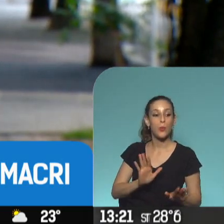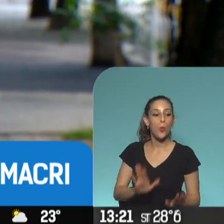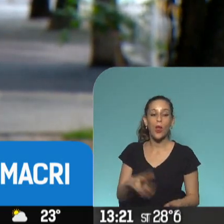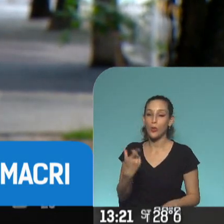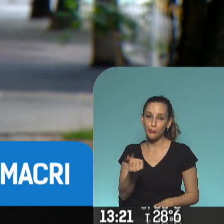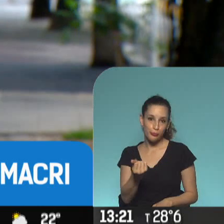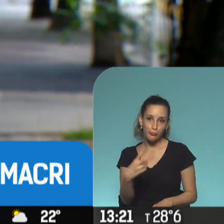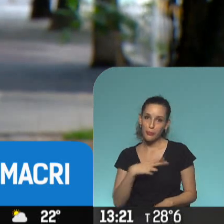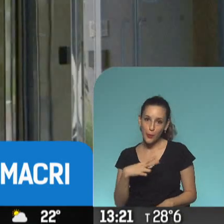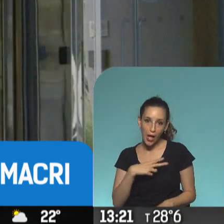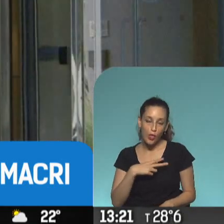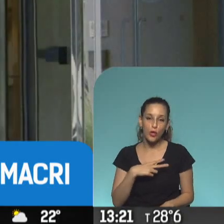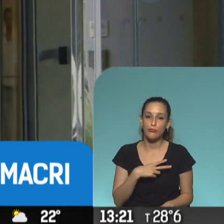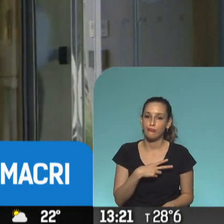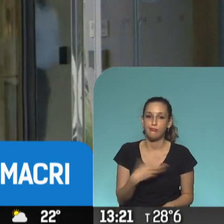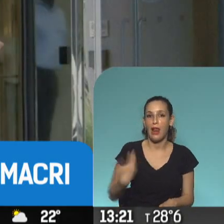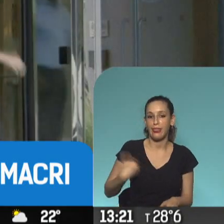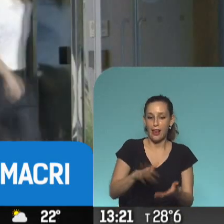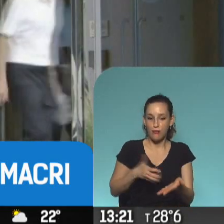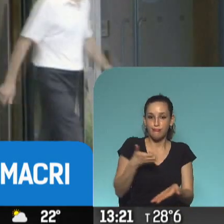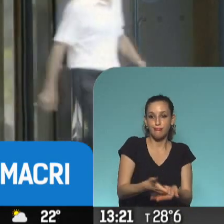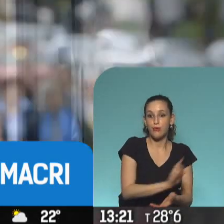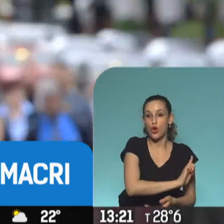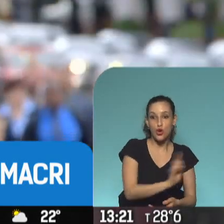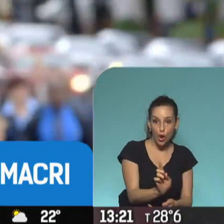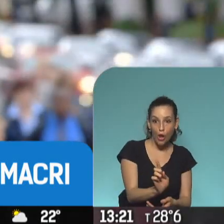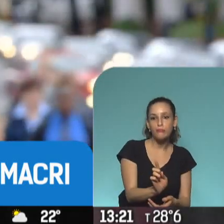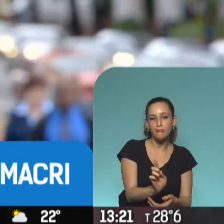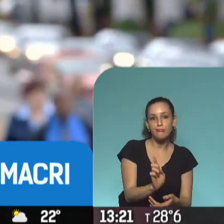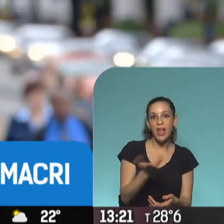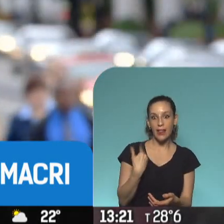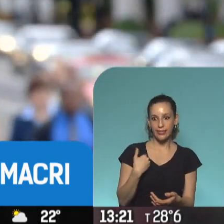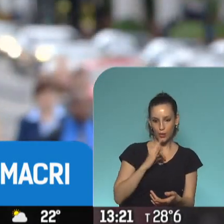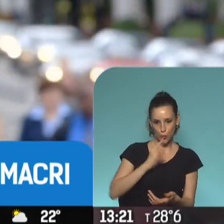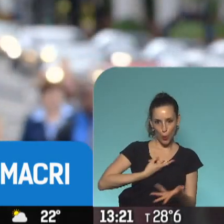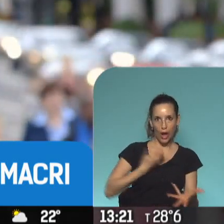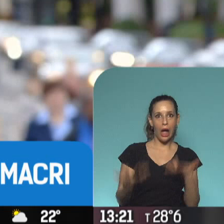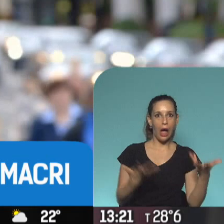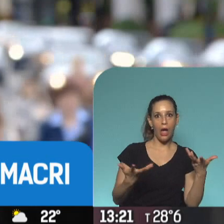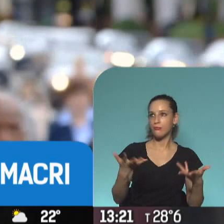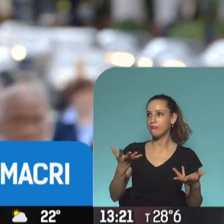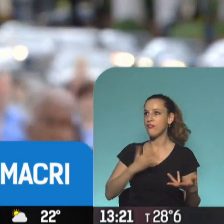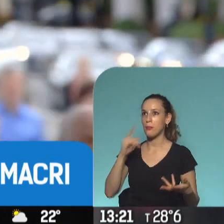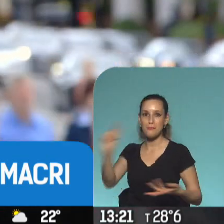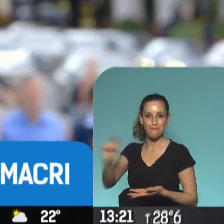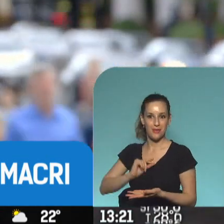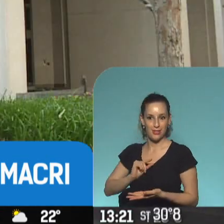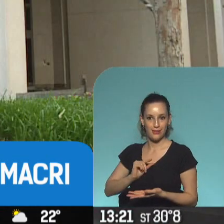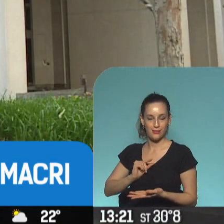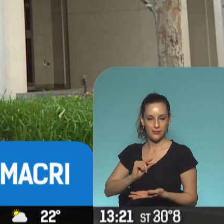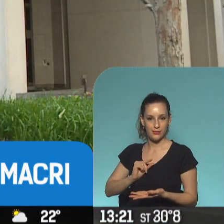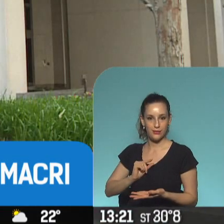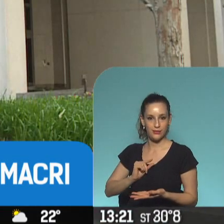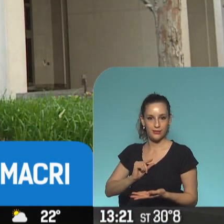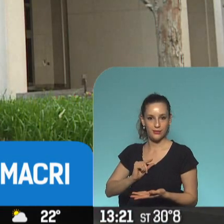de financiar a la Argentina recurrió al fondo que siguió financiando a la Argentina para que siguieran saliendo